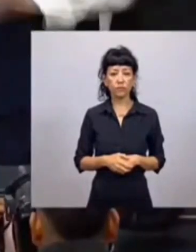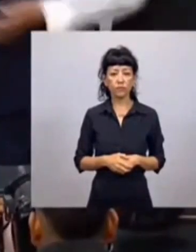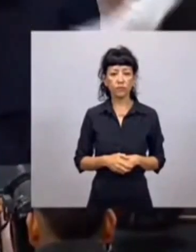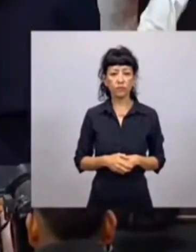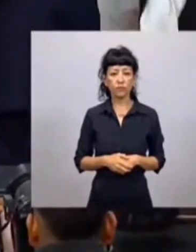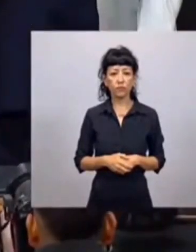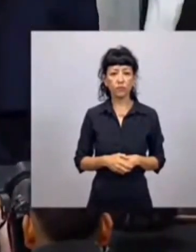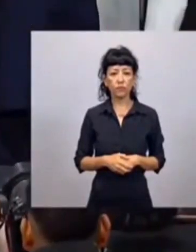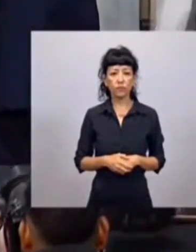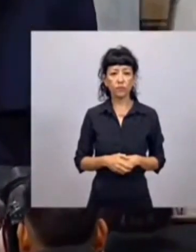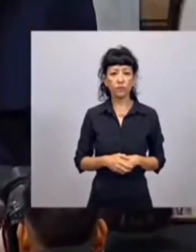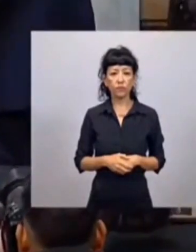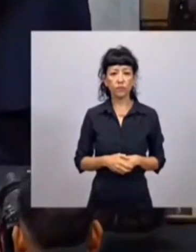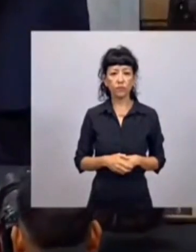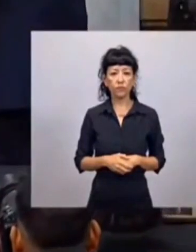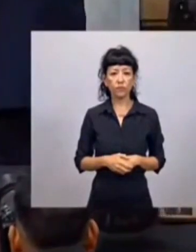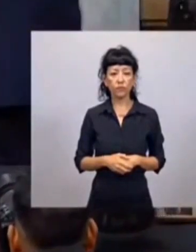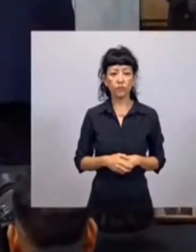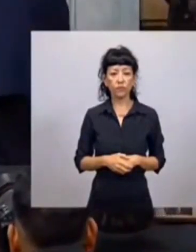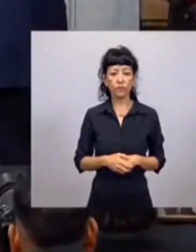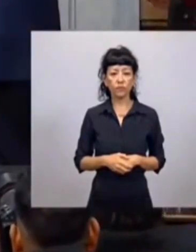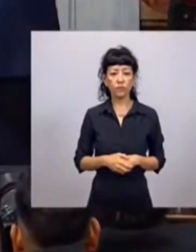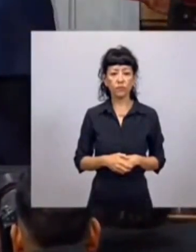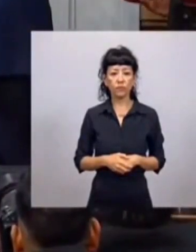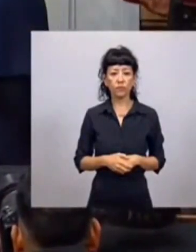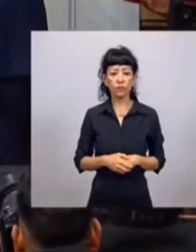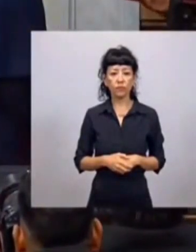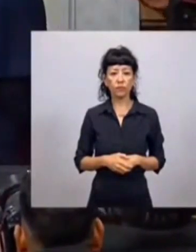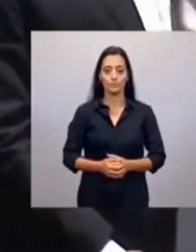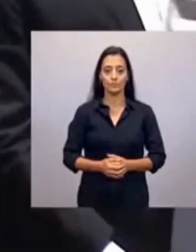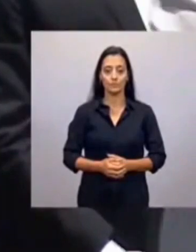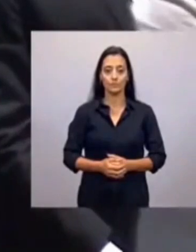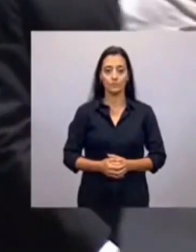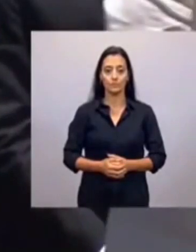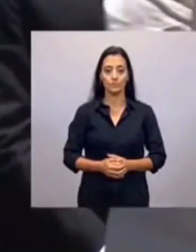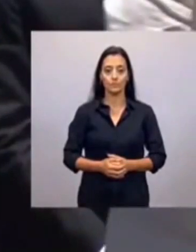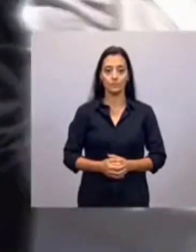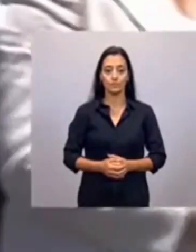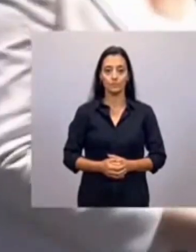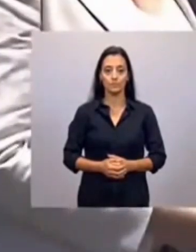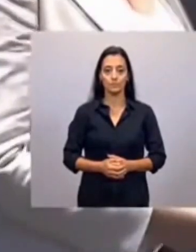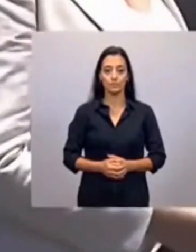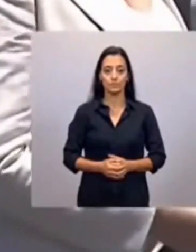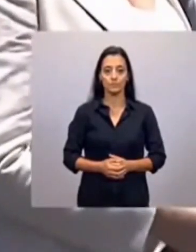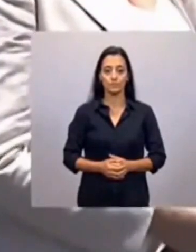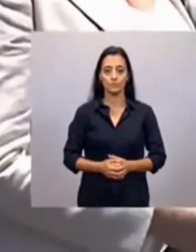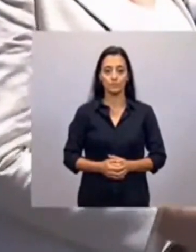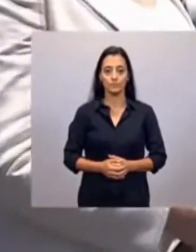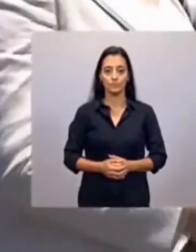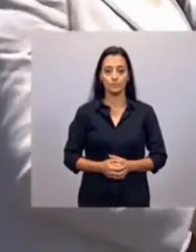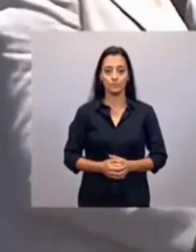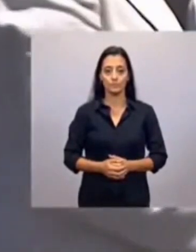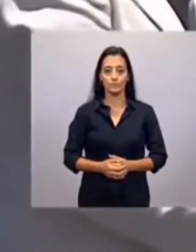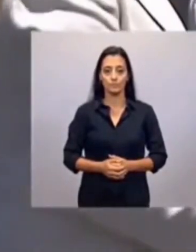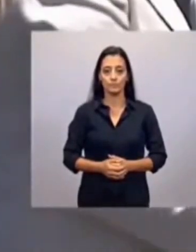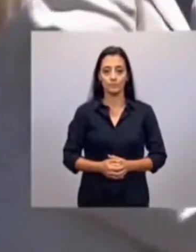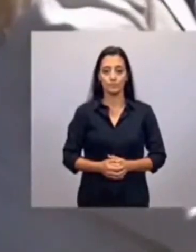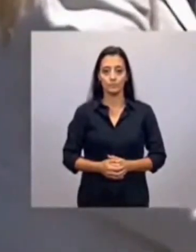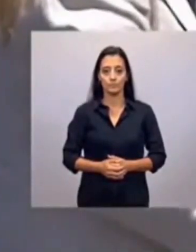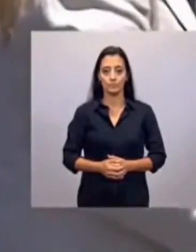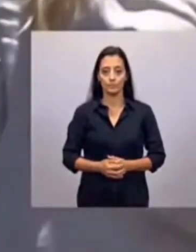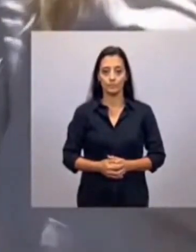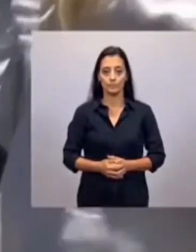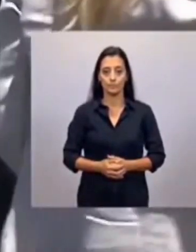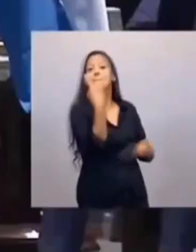poderes legislativos por parte del ejecutivo para ello mi ley ha presentado dos polémicos